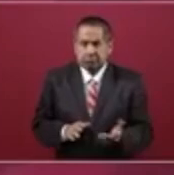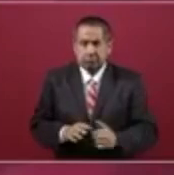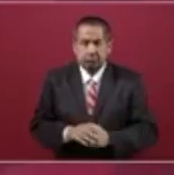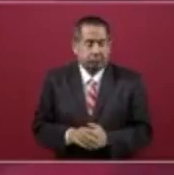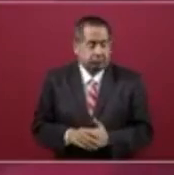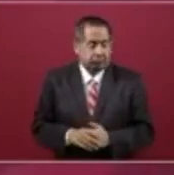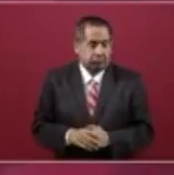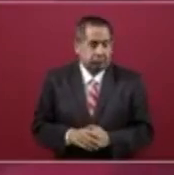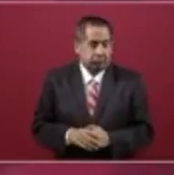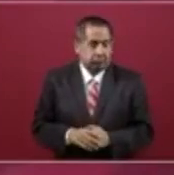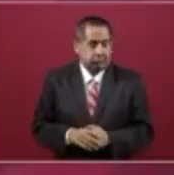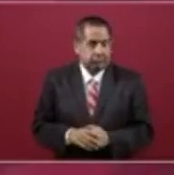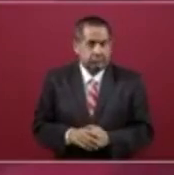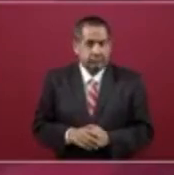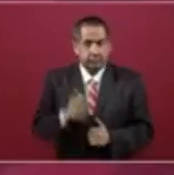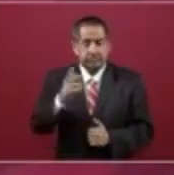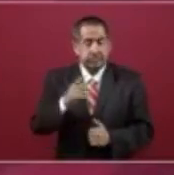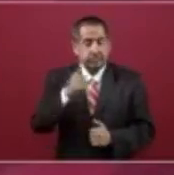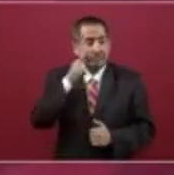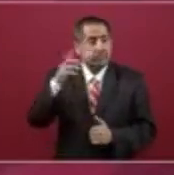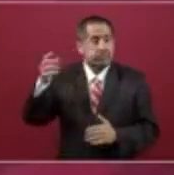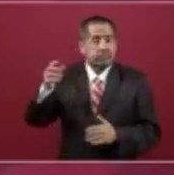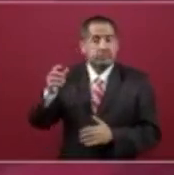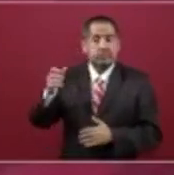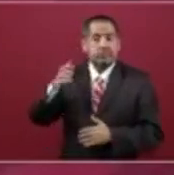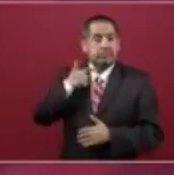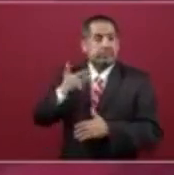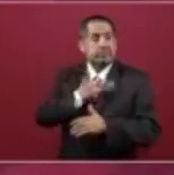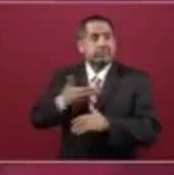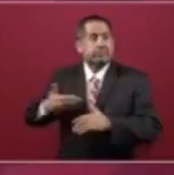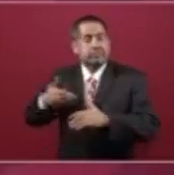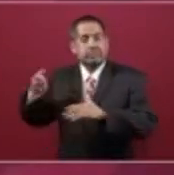y llevó a la cárcel a presidentes de